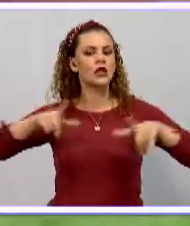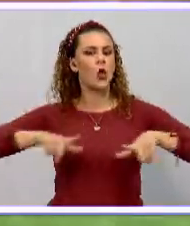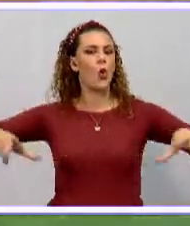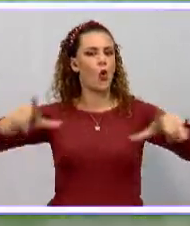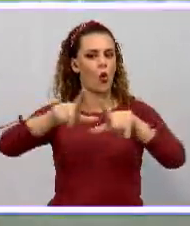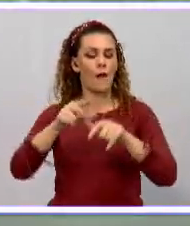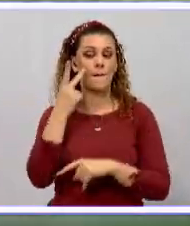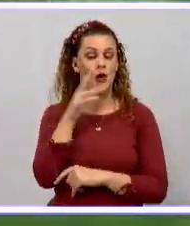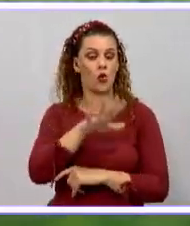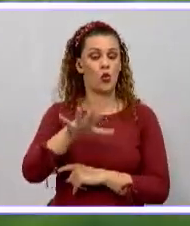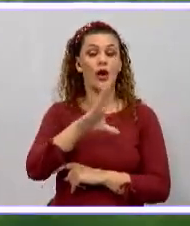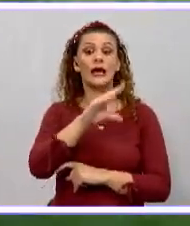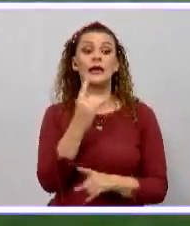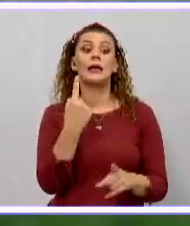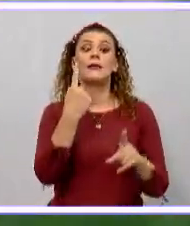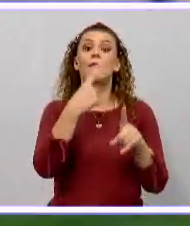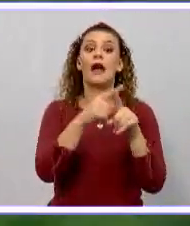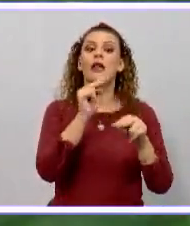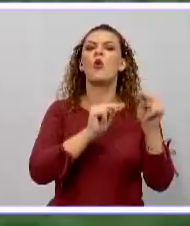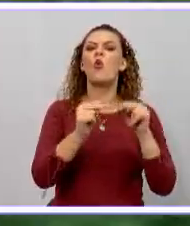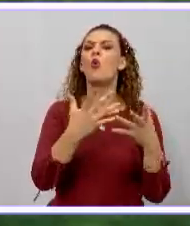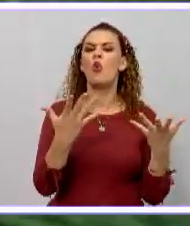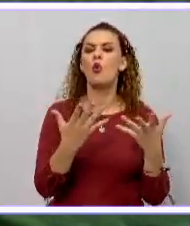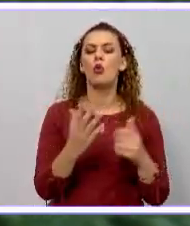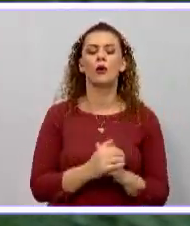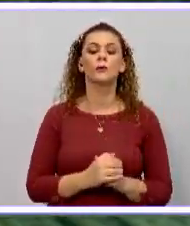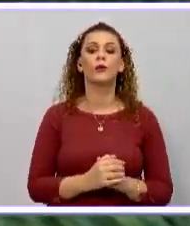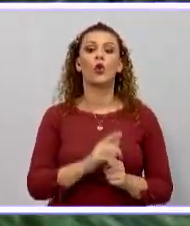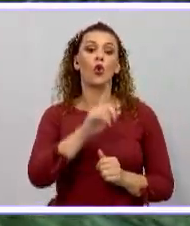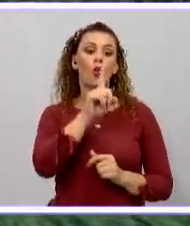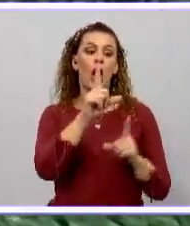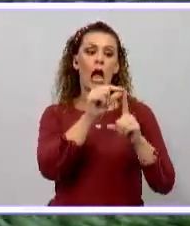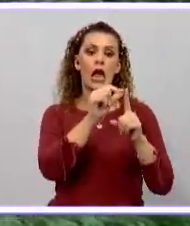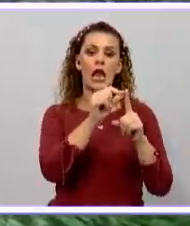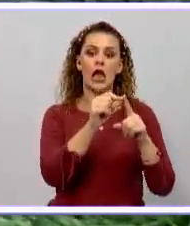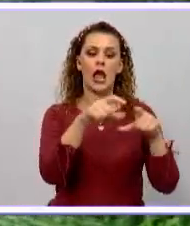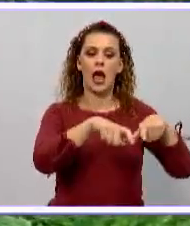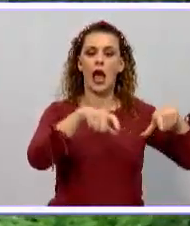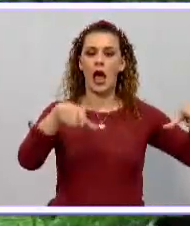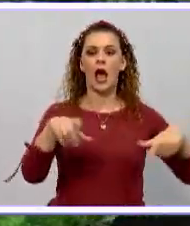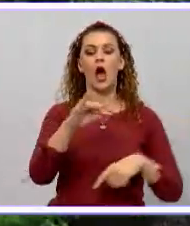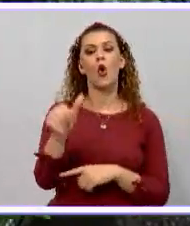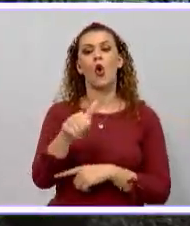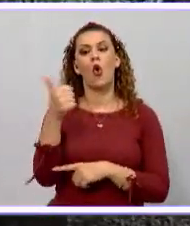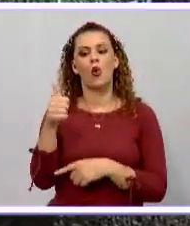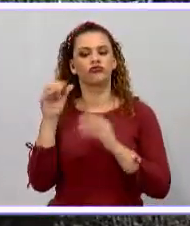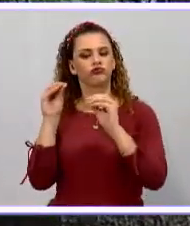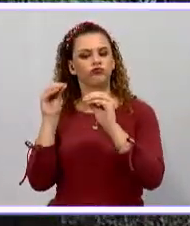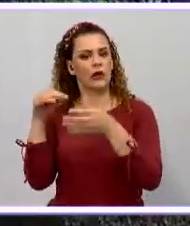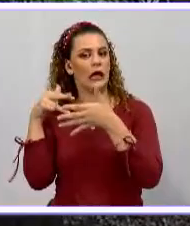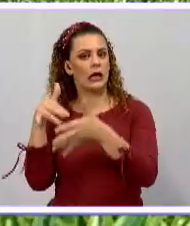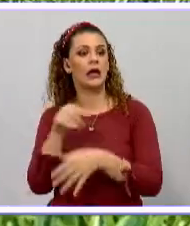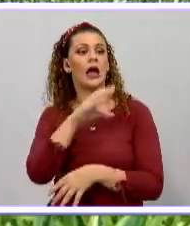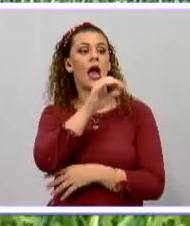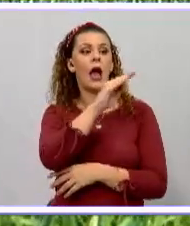ustedes y parte del negocio será una alquiler de canchas y otro academia Recuerden que